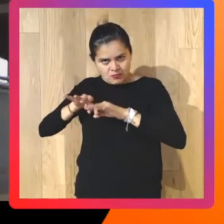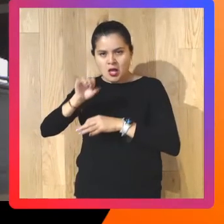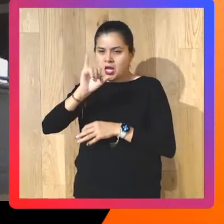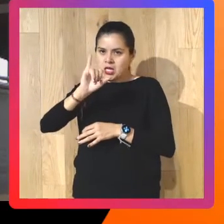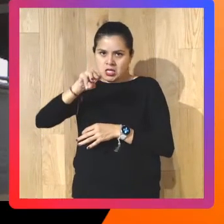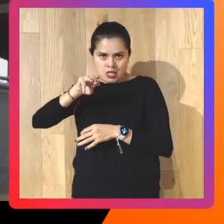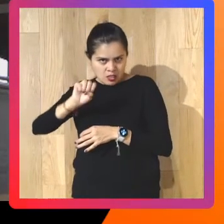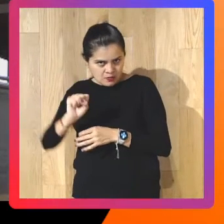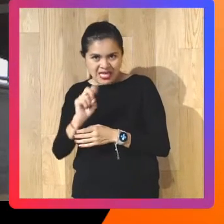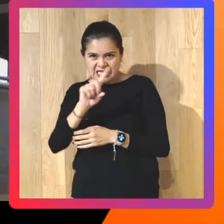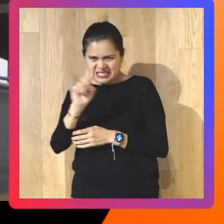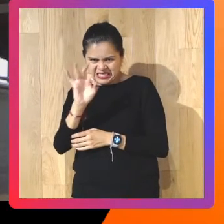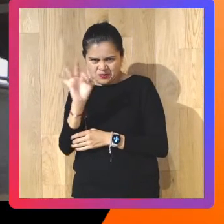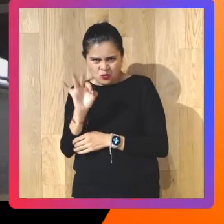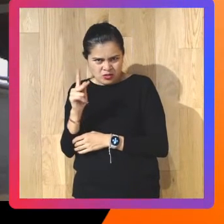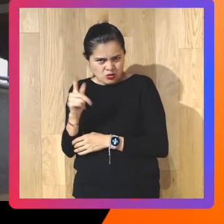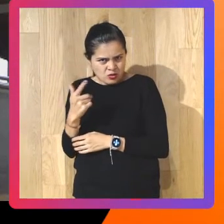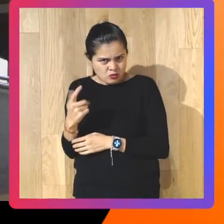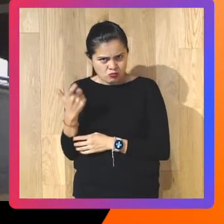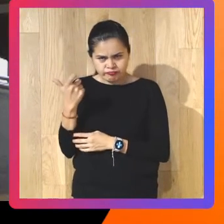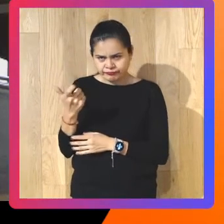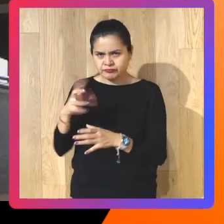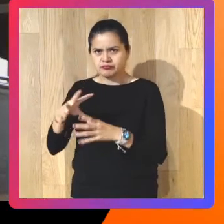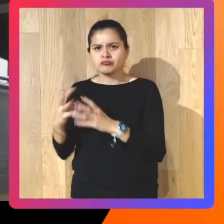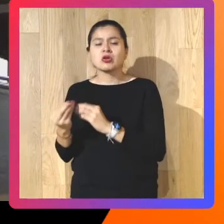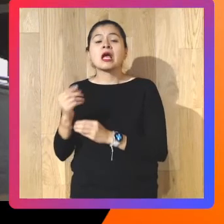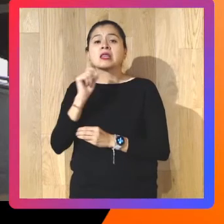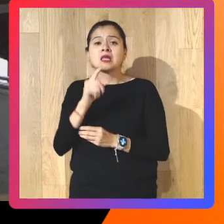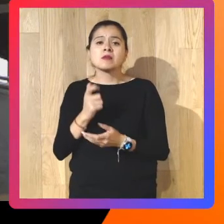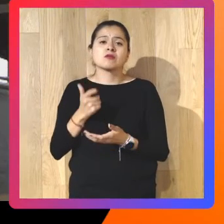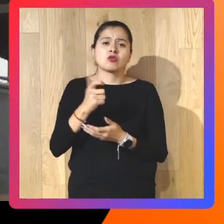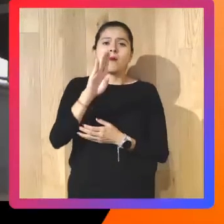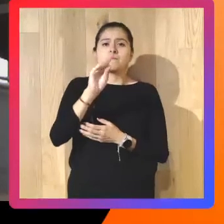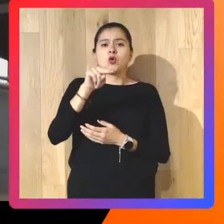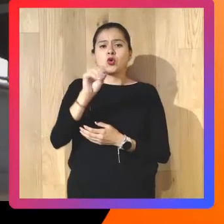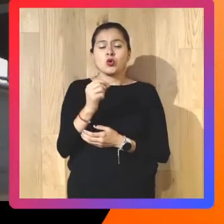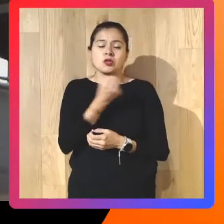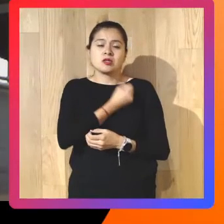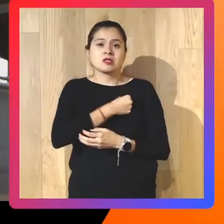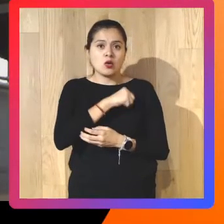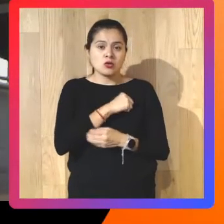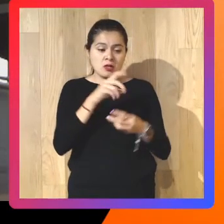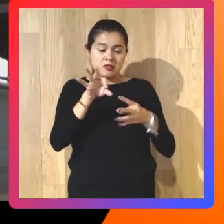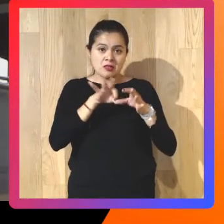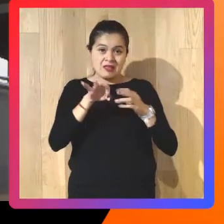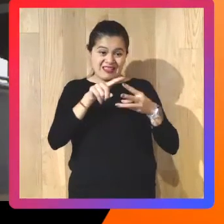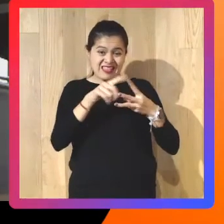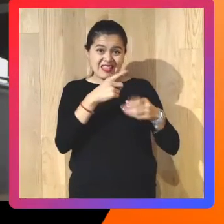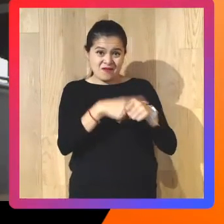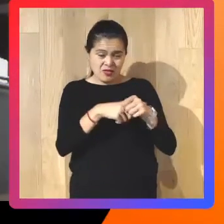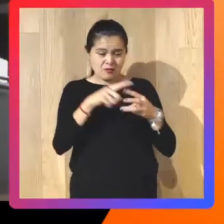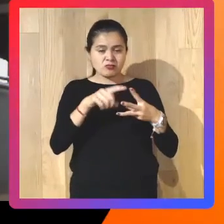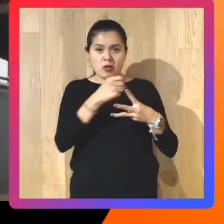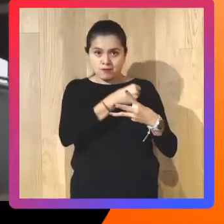dados de alta con el 100% de su salario, implementar el bono de salud. Hay 3 enfermedades que nos han rebasado: la